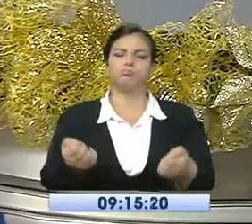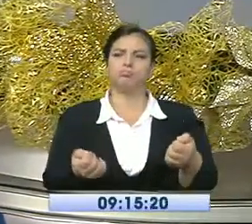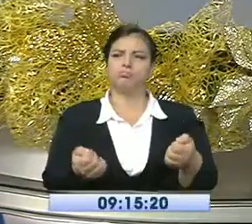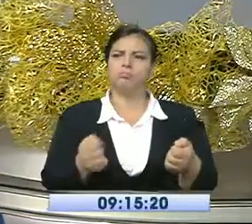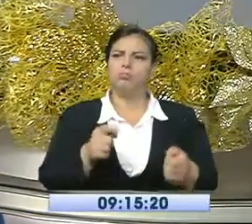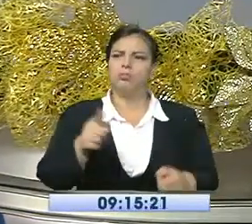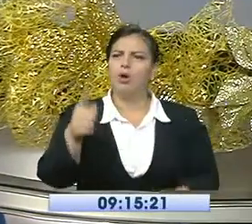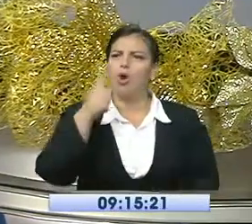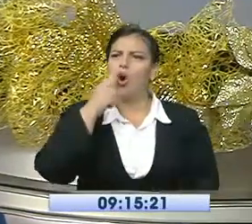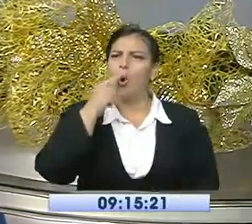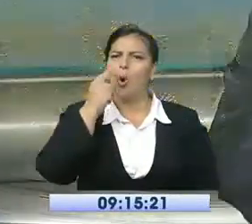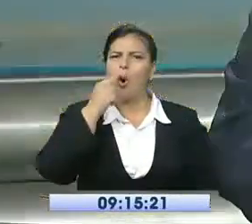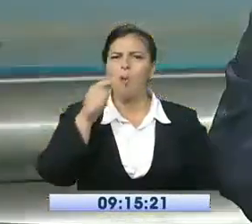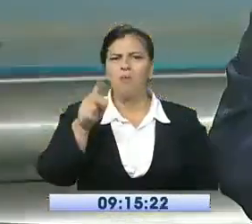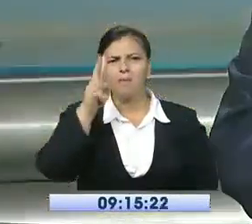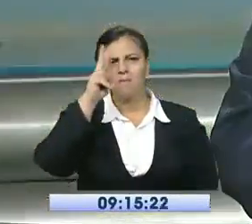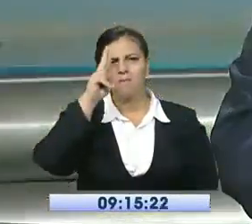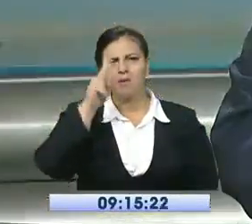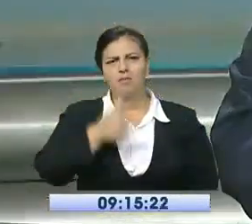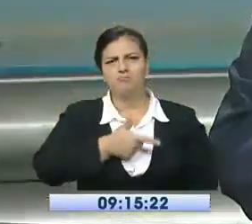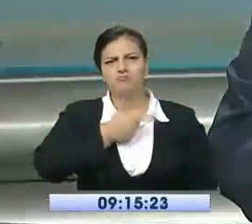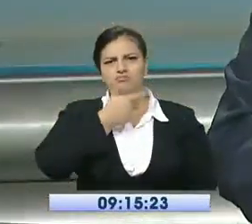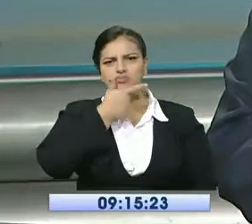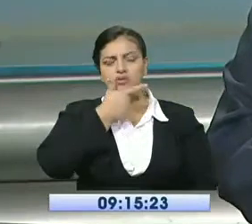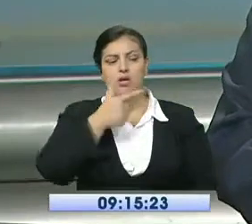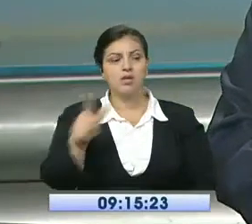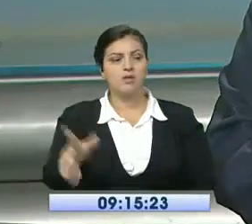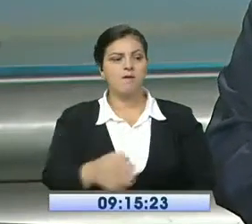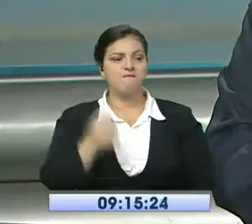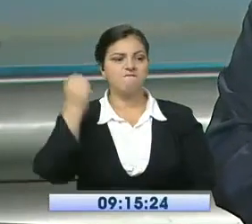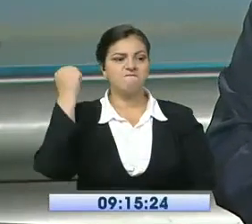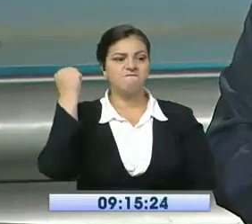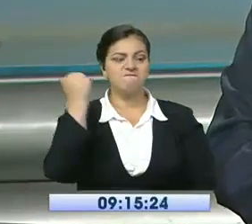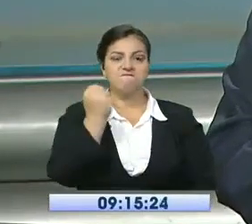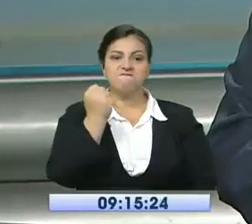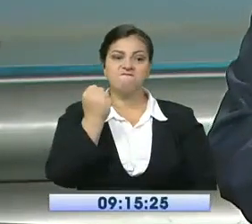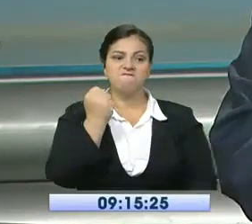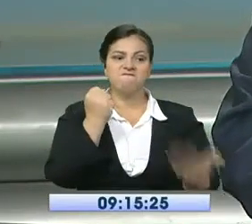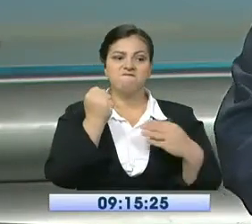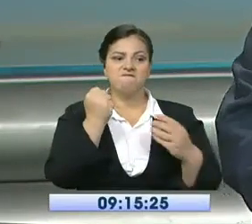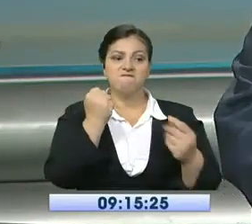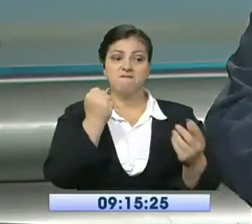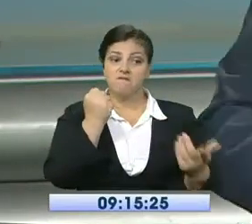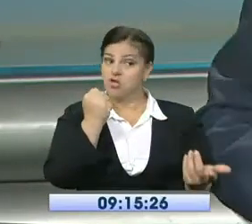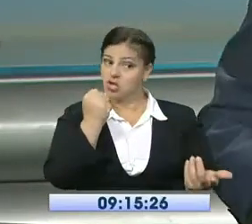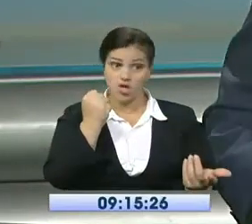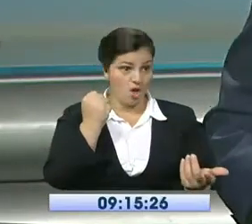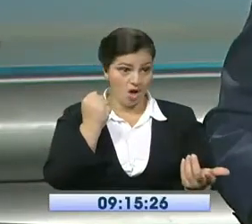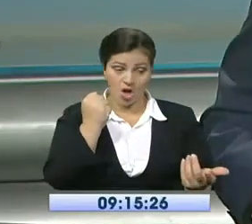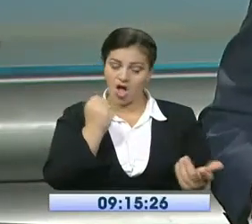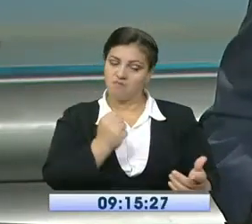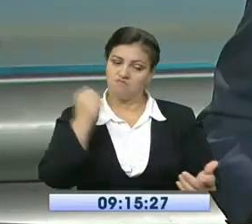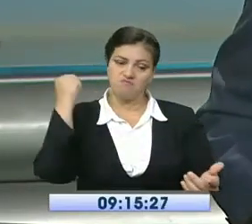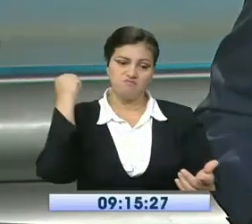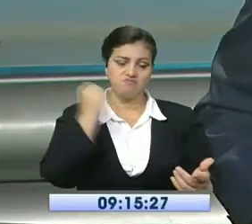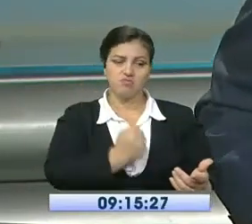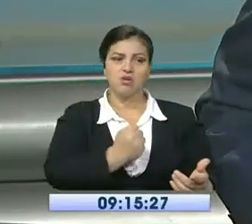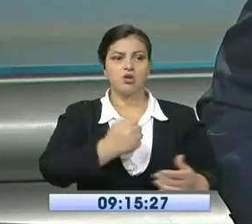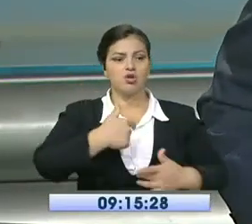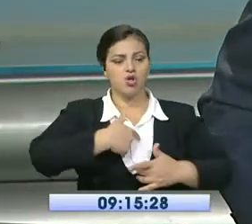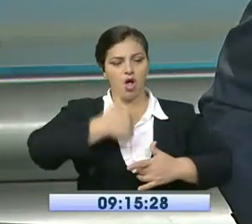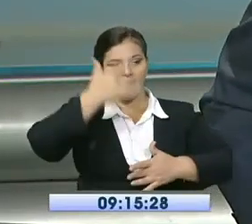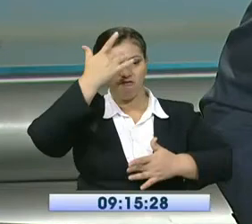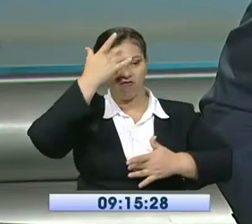con infectarlos con VIH. Ambos conductores consiguieron neutralizar al sujeto, quien estaba vestido de